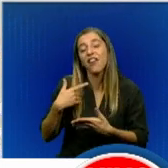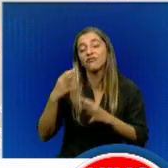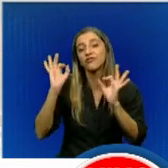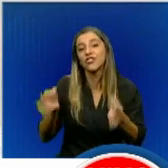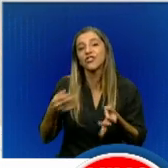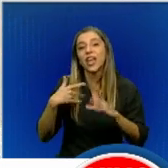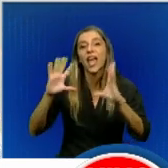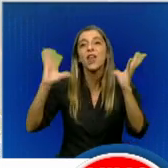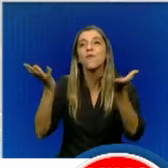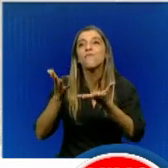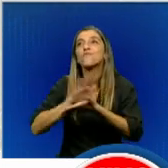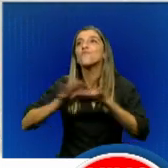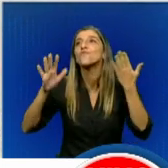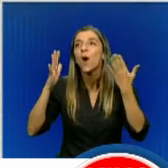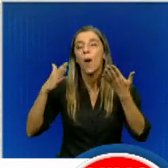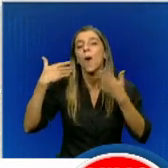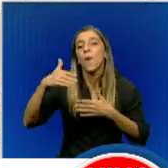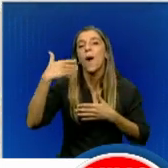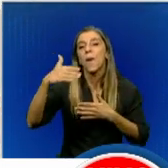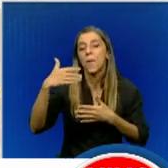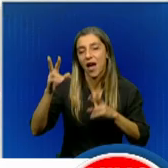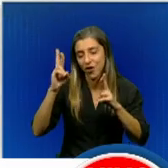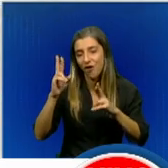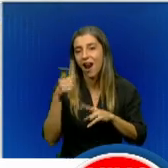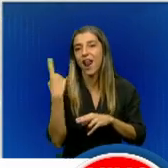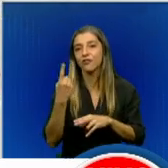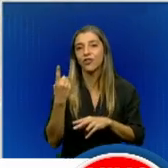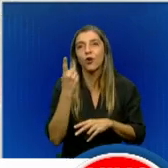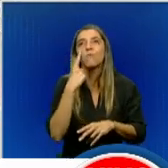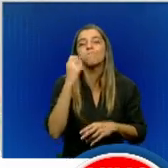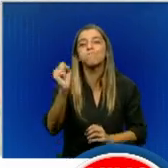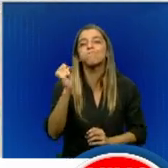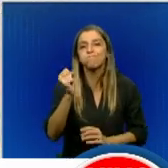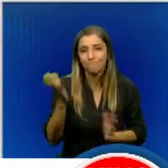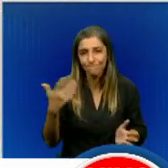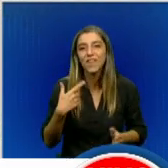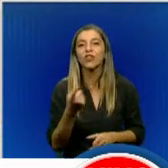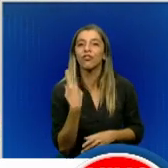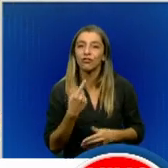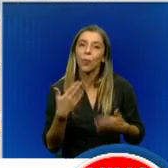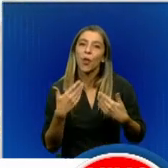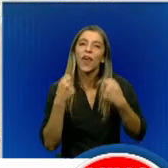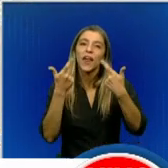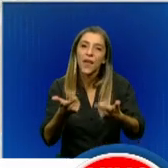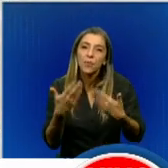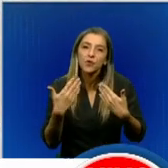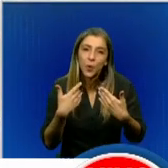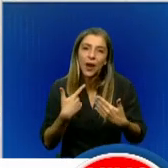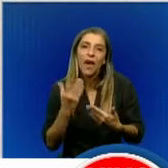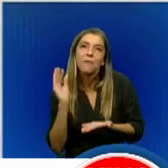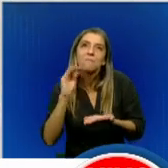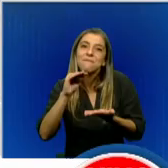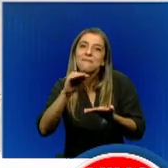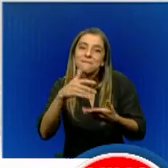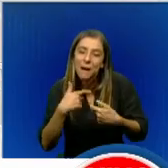verlo y si no que estemos a la altura de dar todos los pasos para contribuir a legar ese mundo mejor a